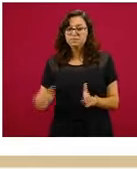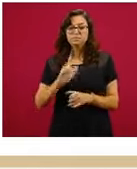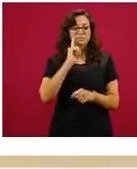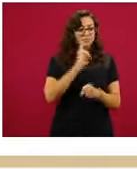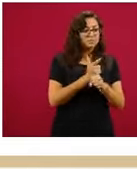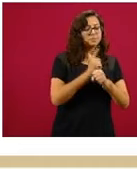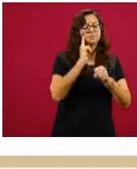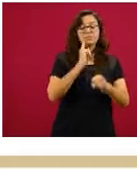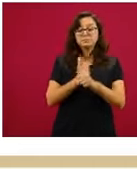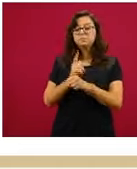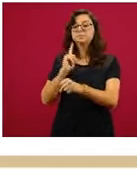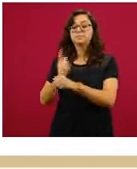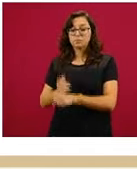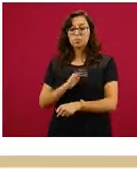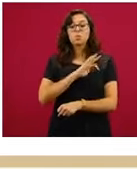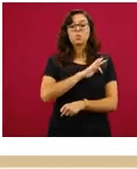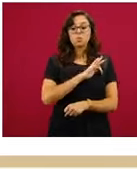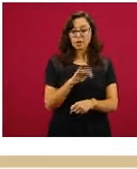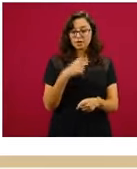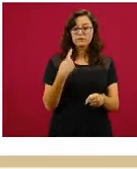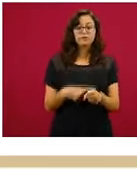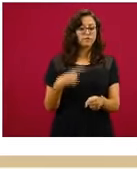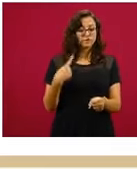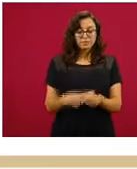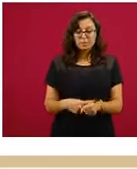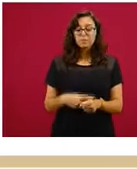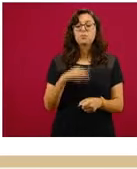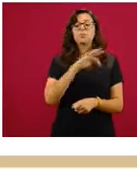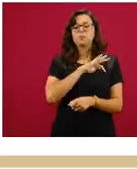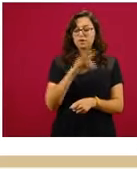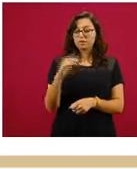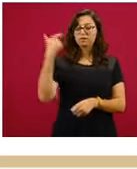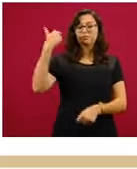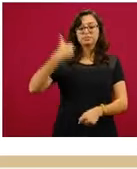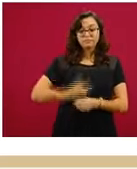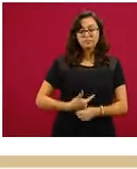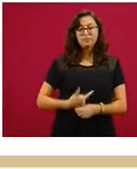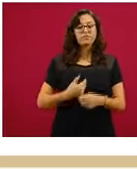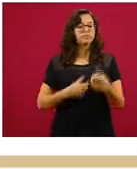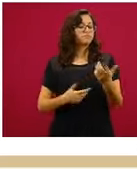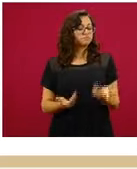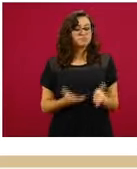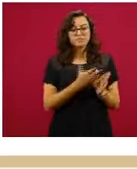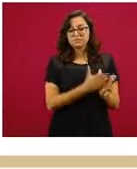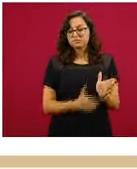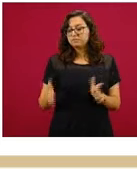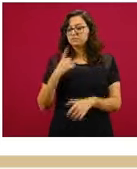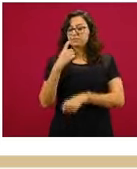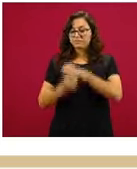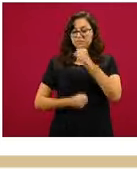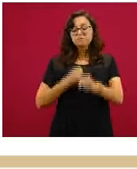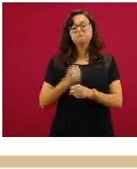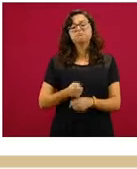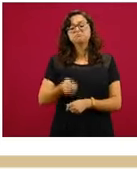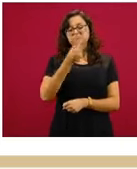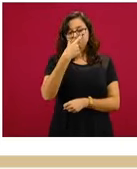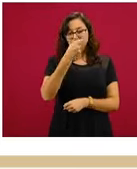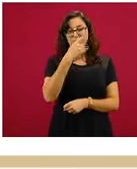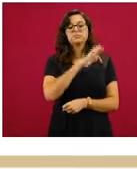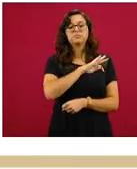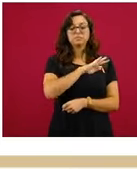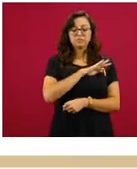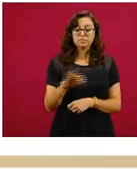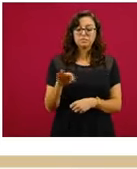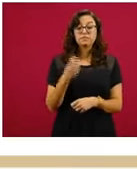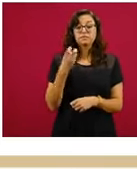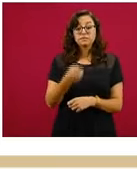Todo el año me puedo enfermar. Todo el año me pueden diagnosticar y todo el año me pueden iniciar un tratamiento. Entonces es